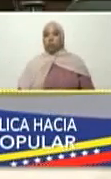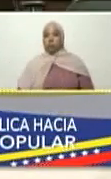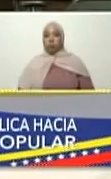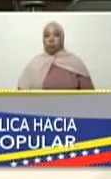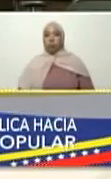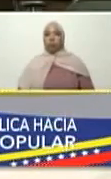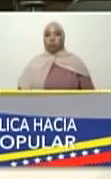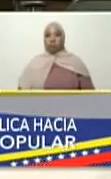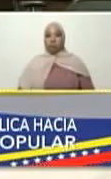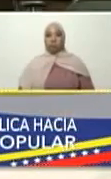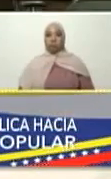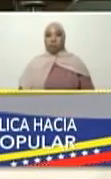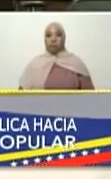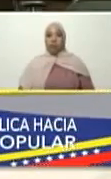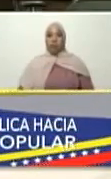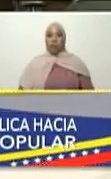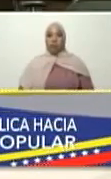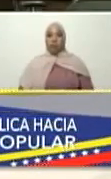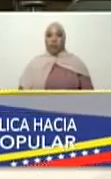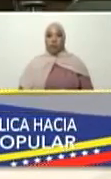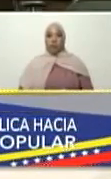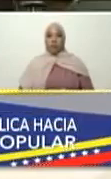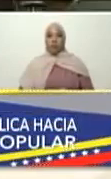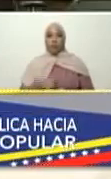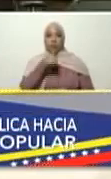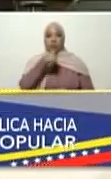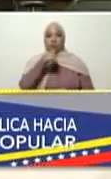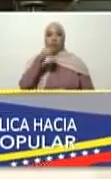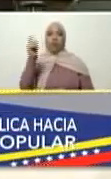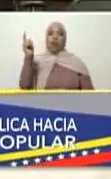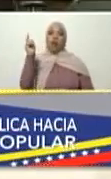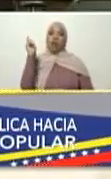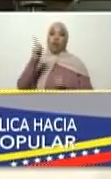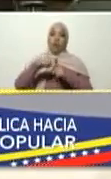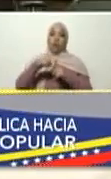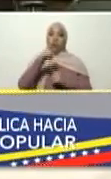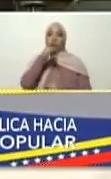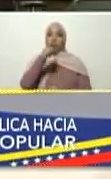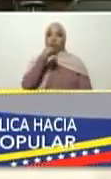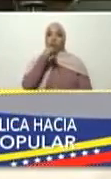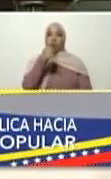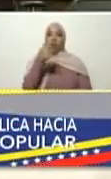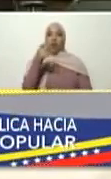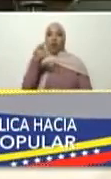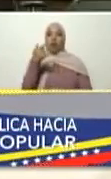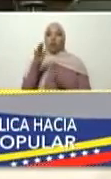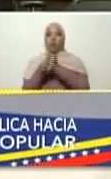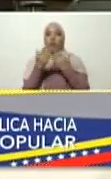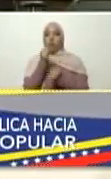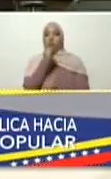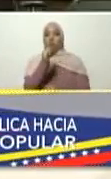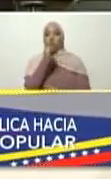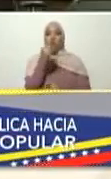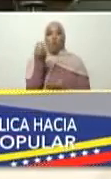no dejó herederos de su teoría, de su tesis, aunque sí formó mucha